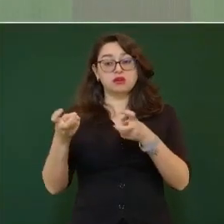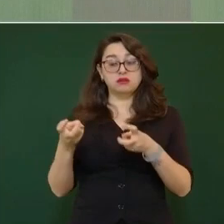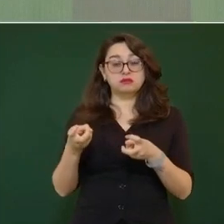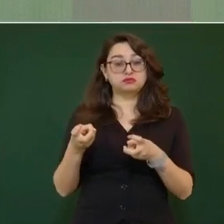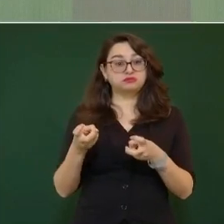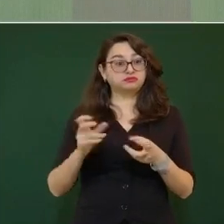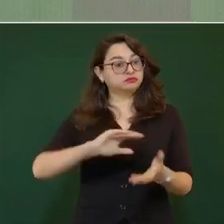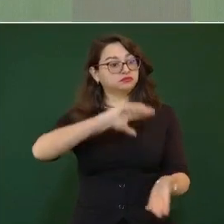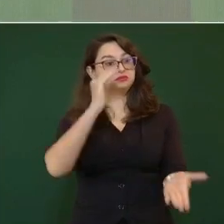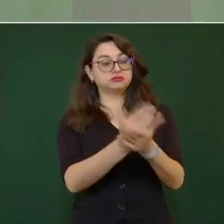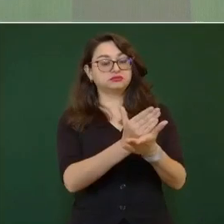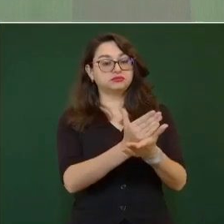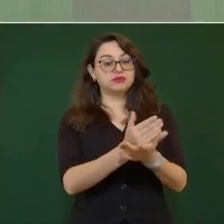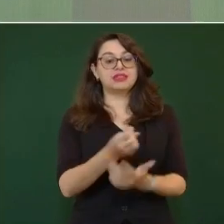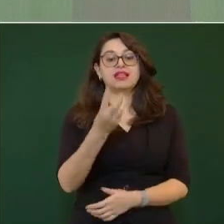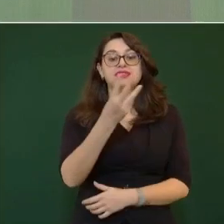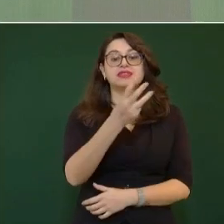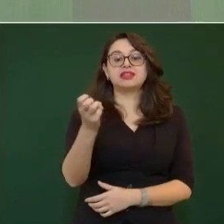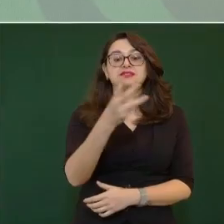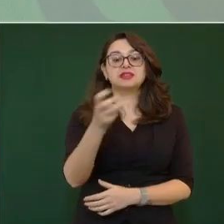300,000 millones.